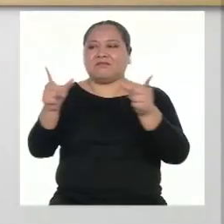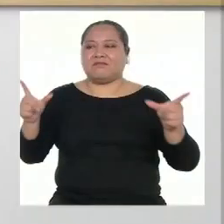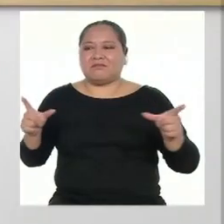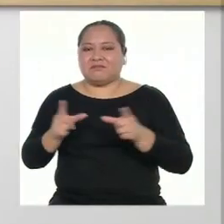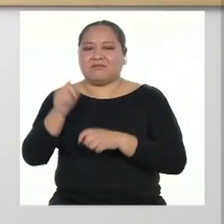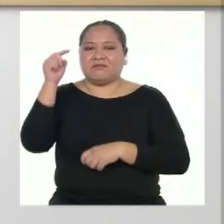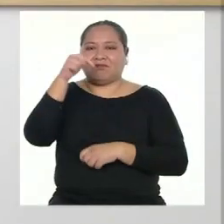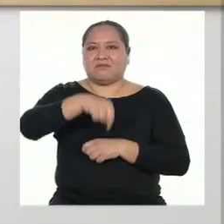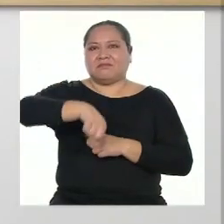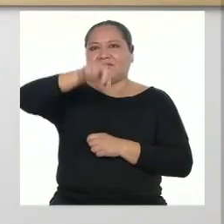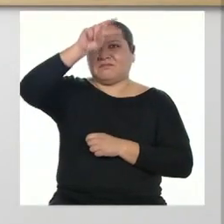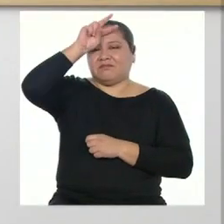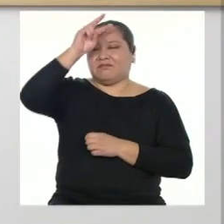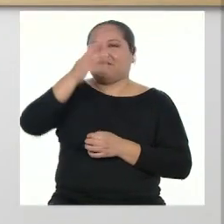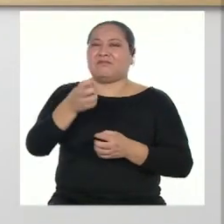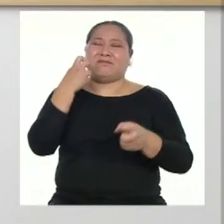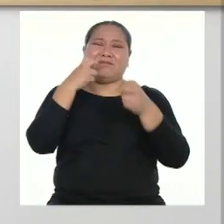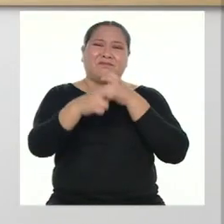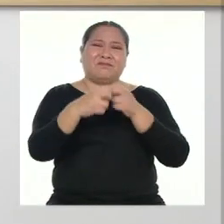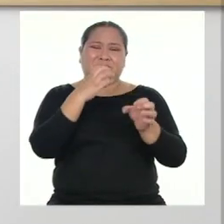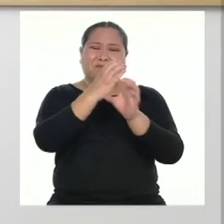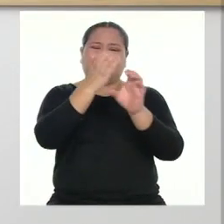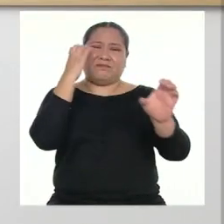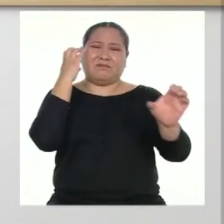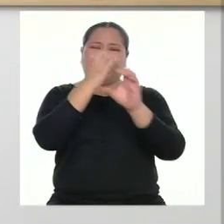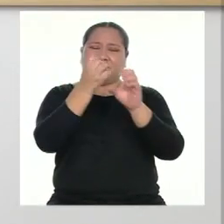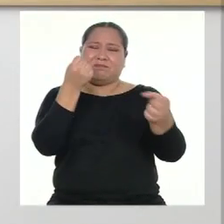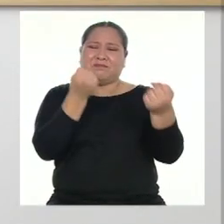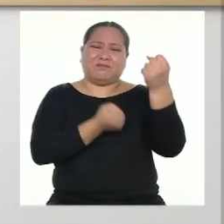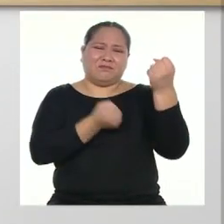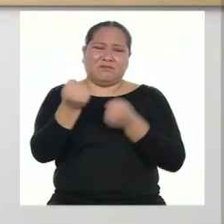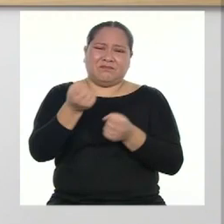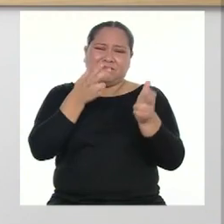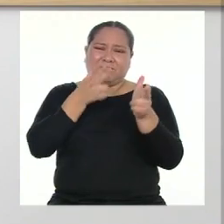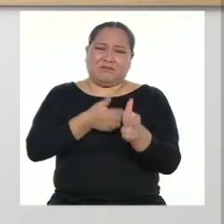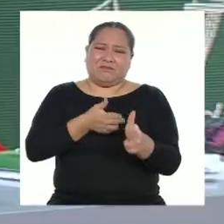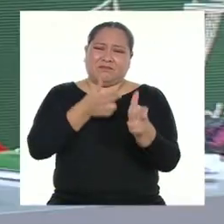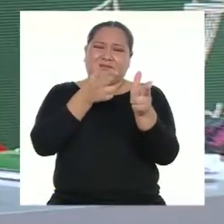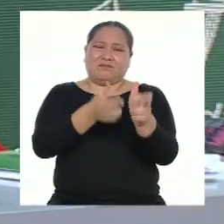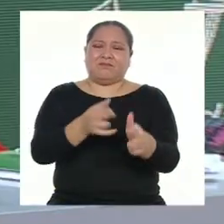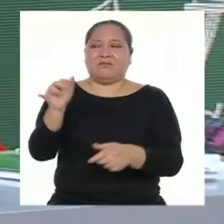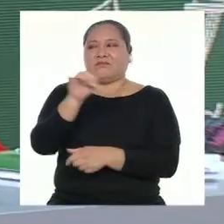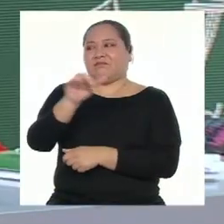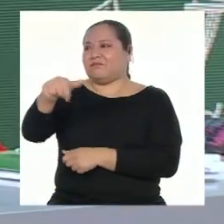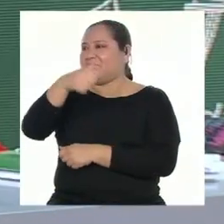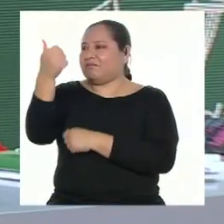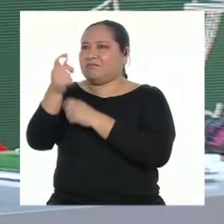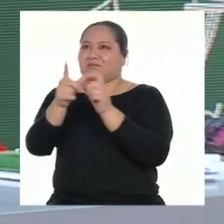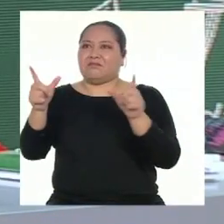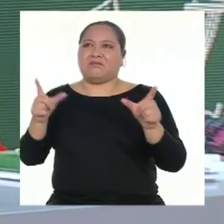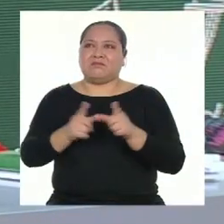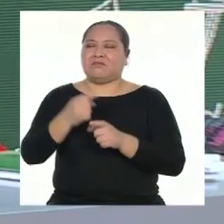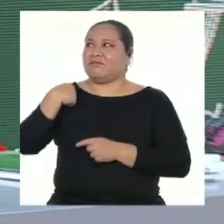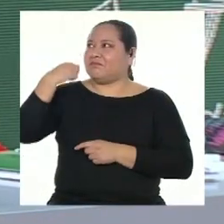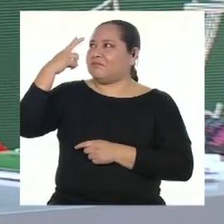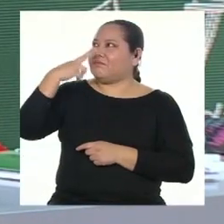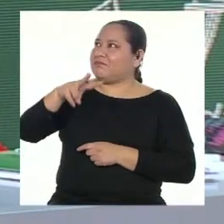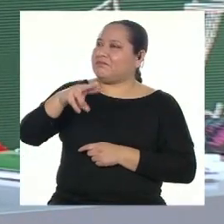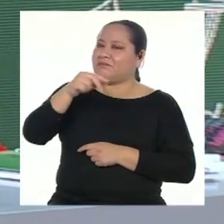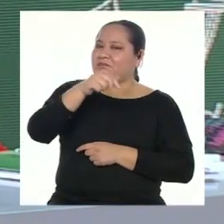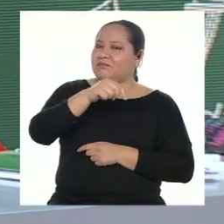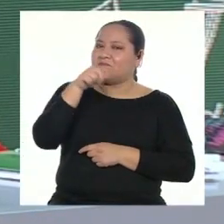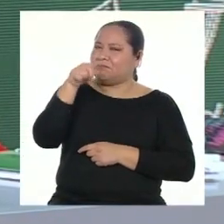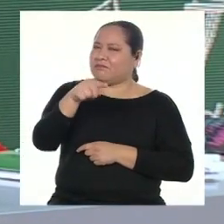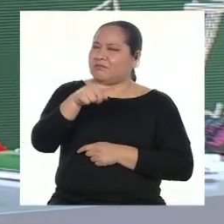Perú. El caos vehicular es un problema que enfrentan muchísimas ciudades. Sí, creo que he visto algo así en algunos